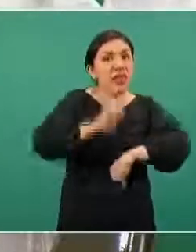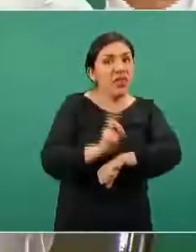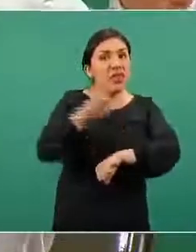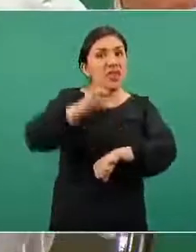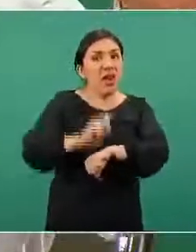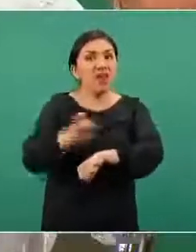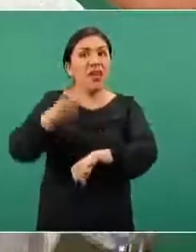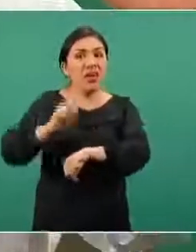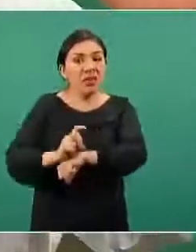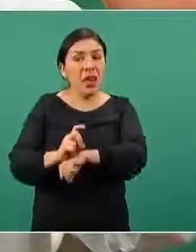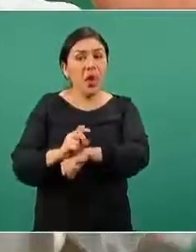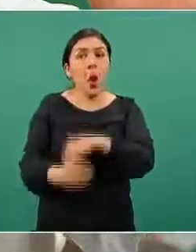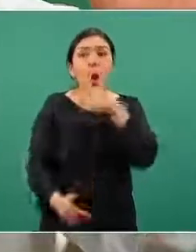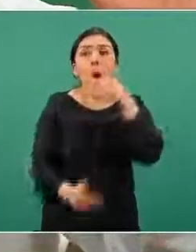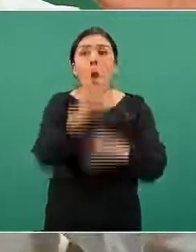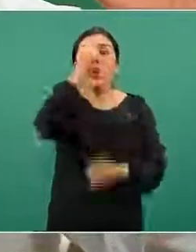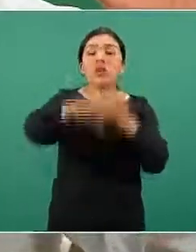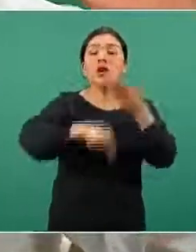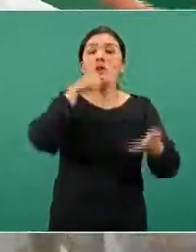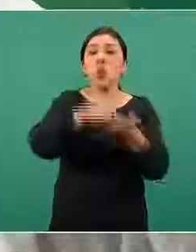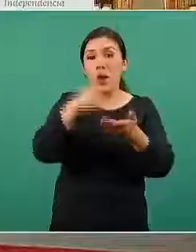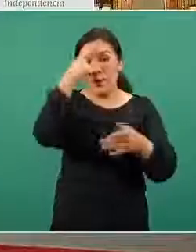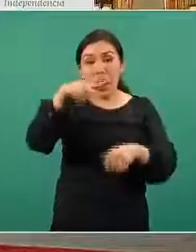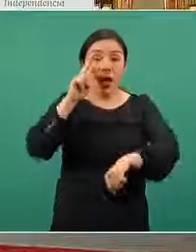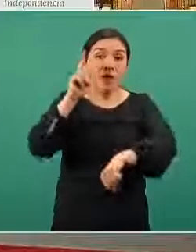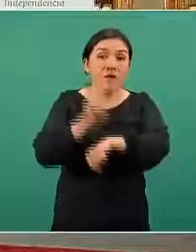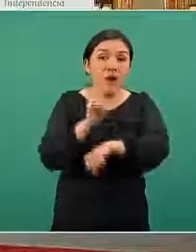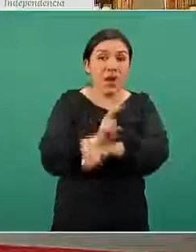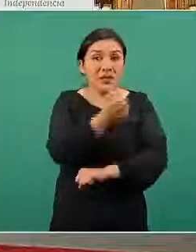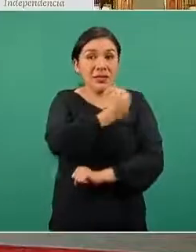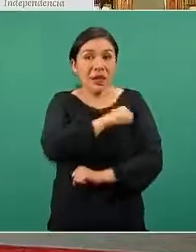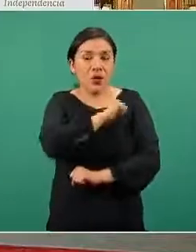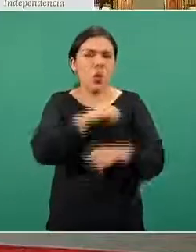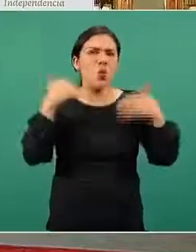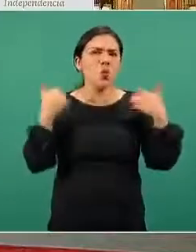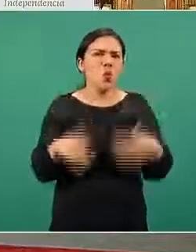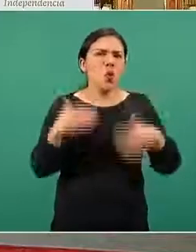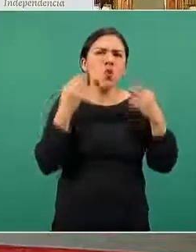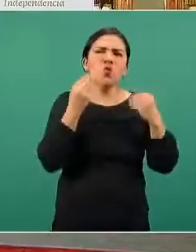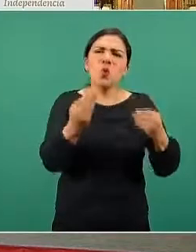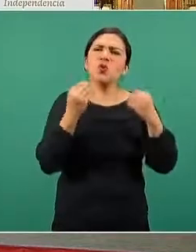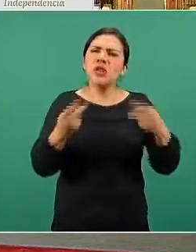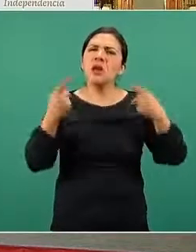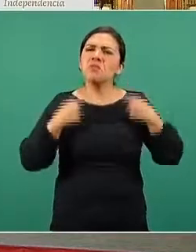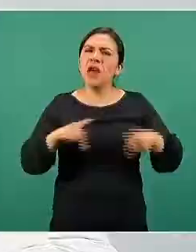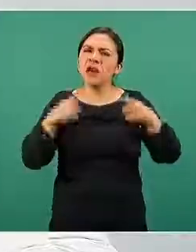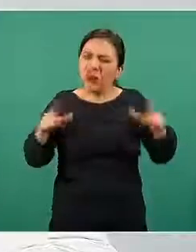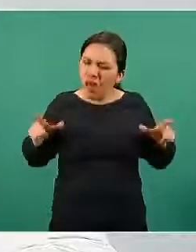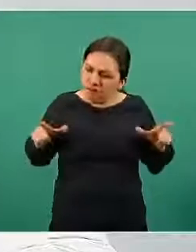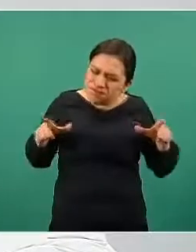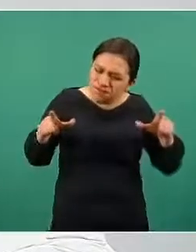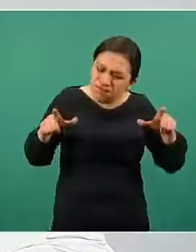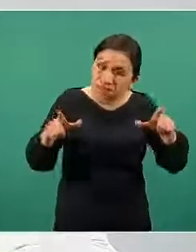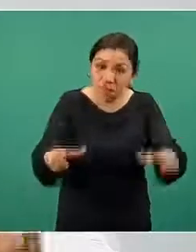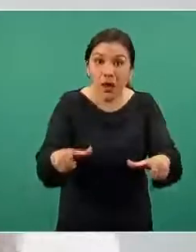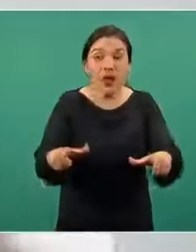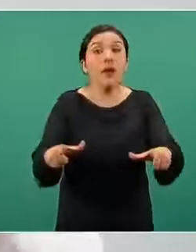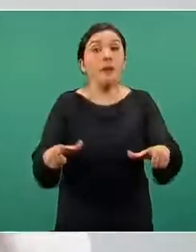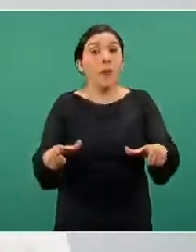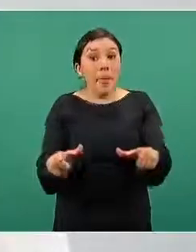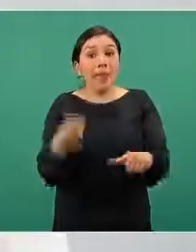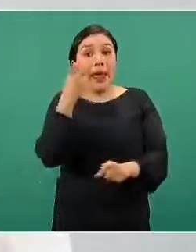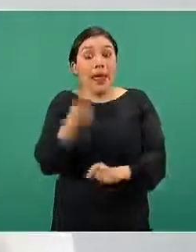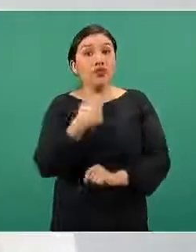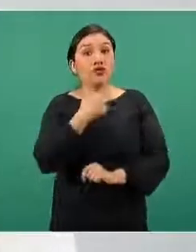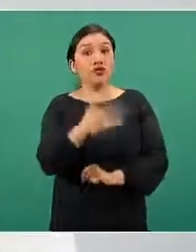en 11 jurisdicciones sanitarias, que es un ejército de trabajadores de la salud. Y